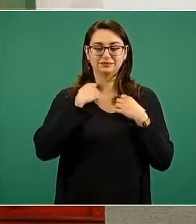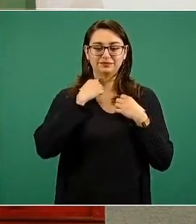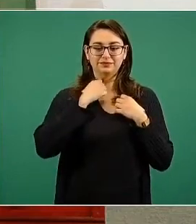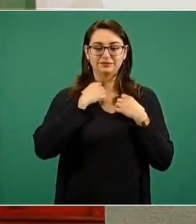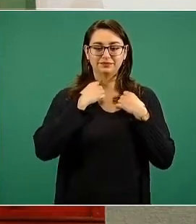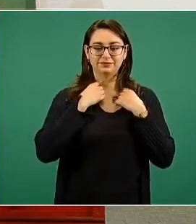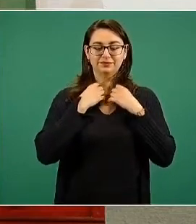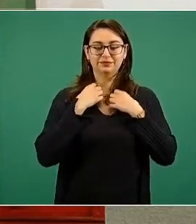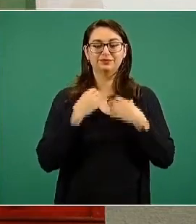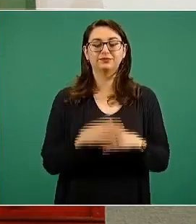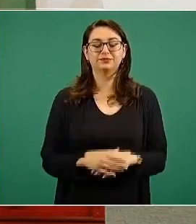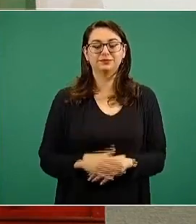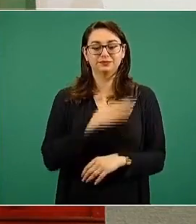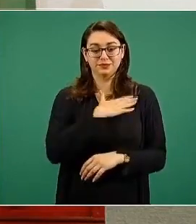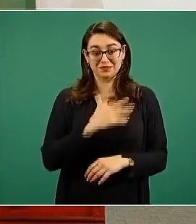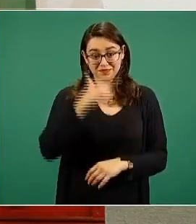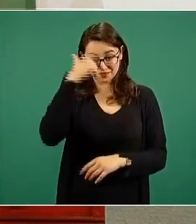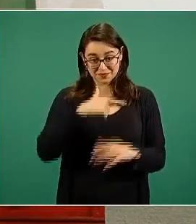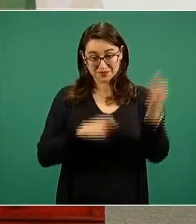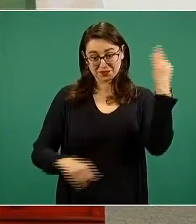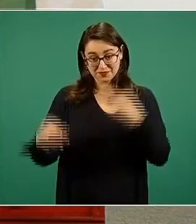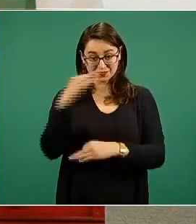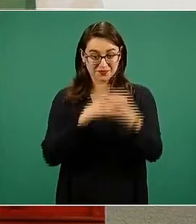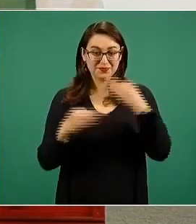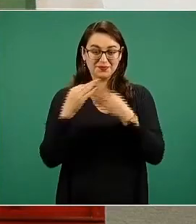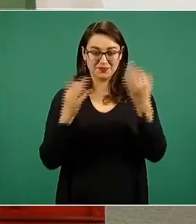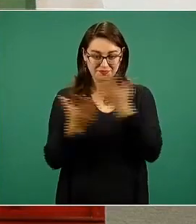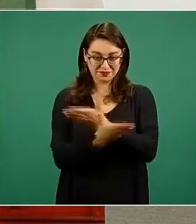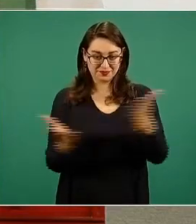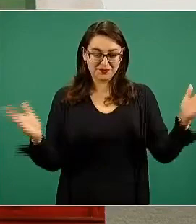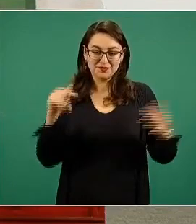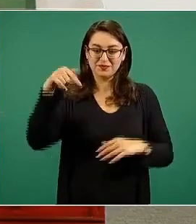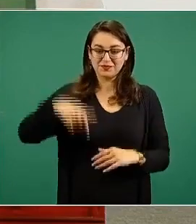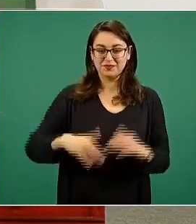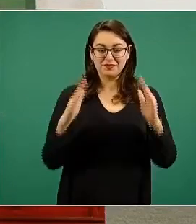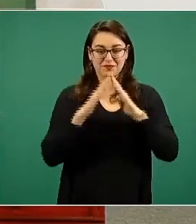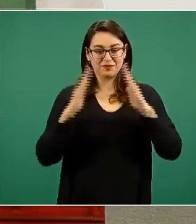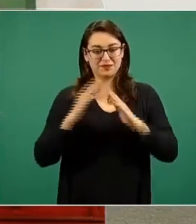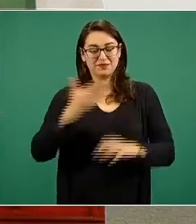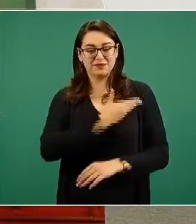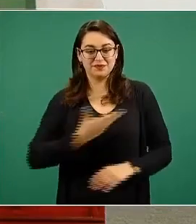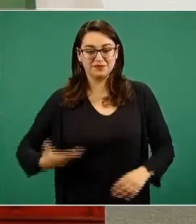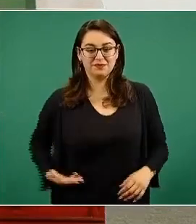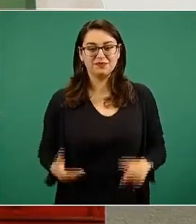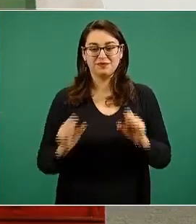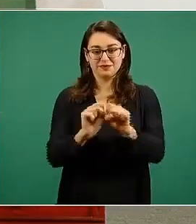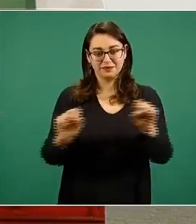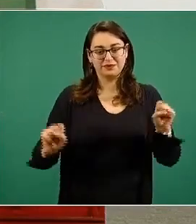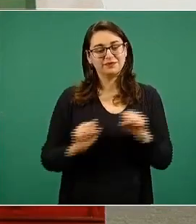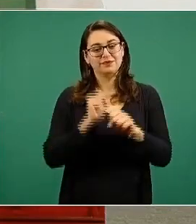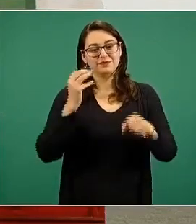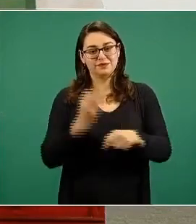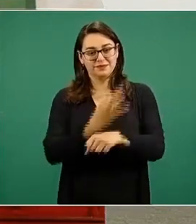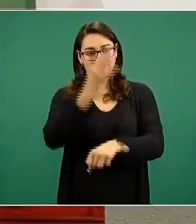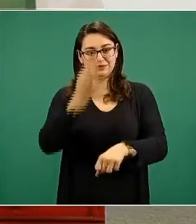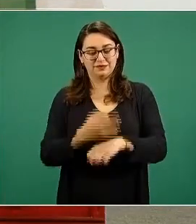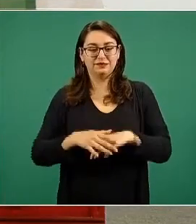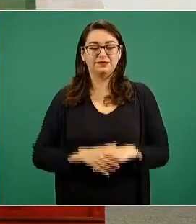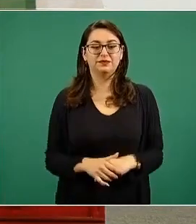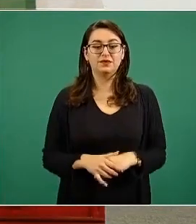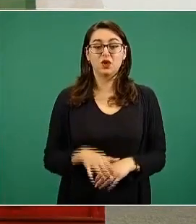Muy buenas noches, tengan todas y todos aquí en Palacio Nacional, Salón Tesorería. Hoy